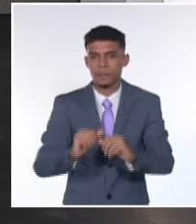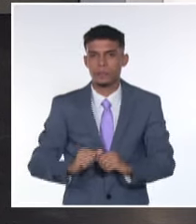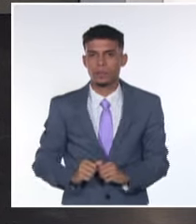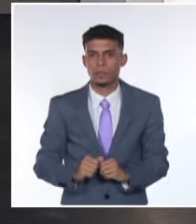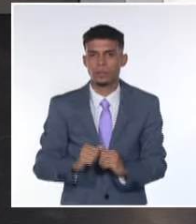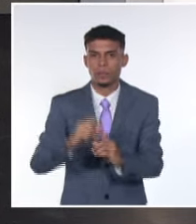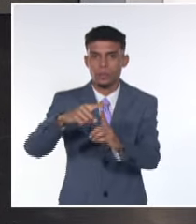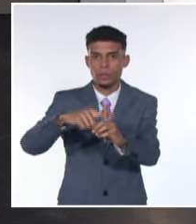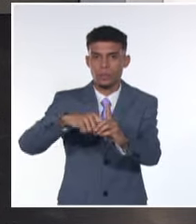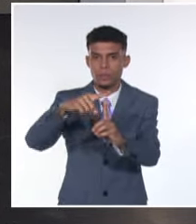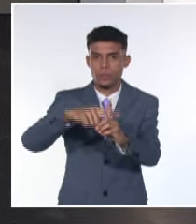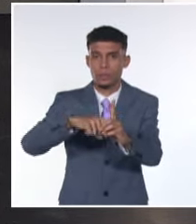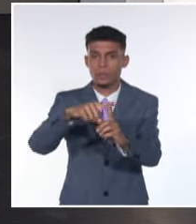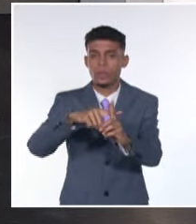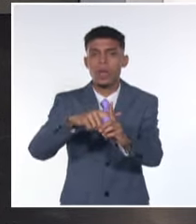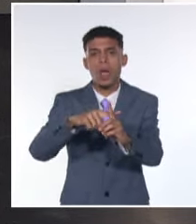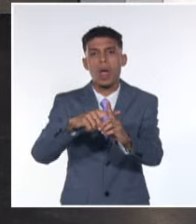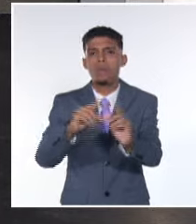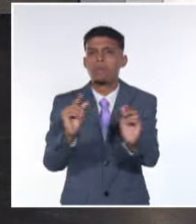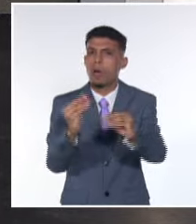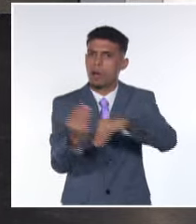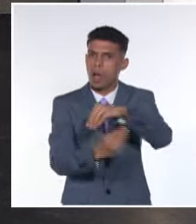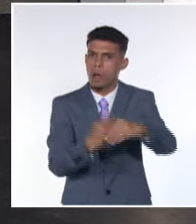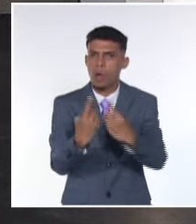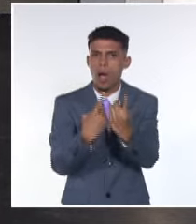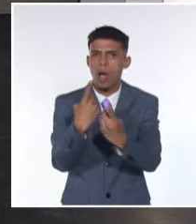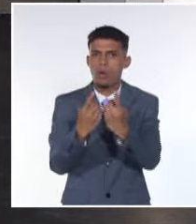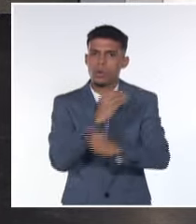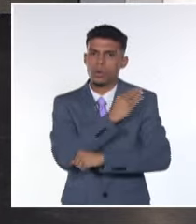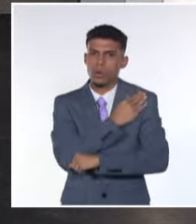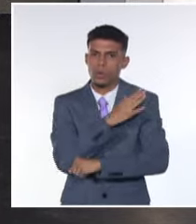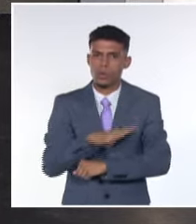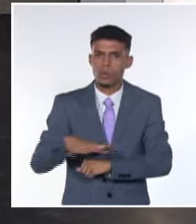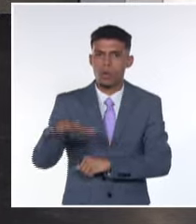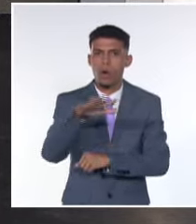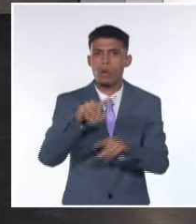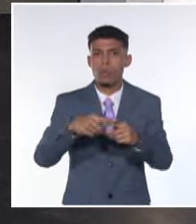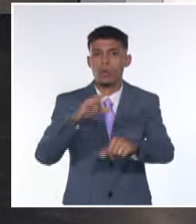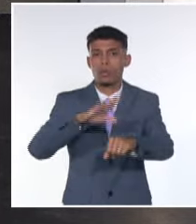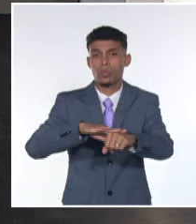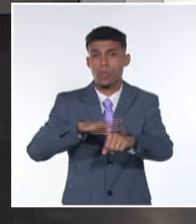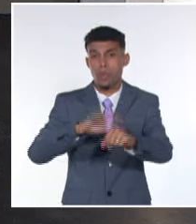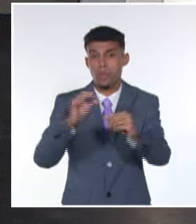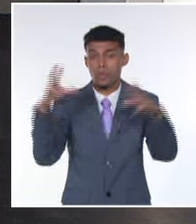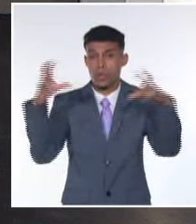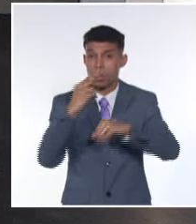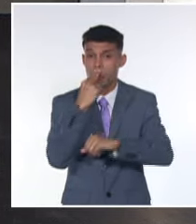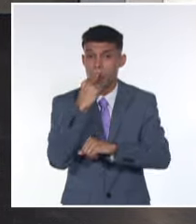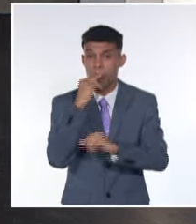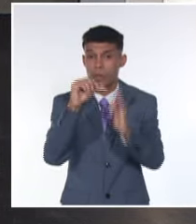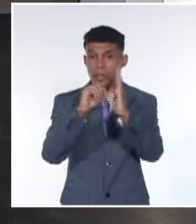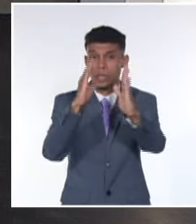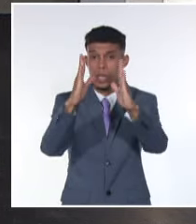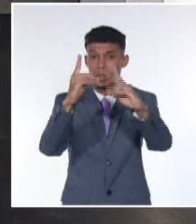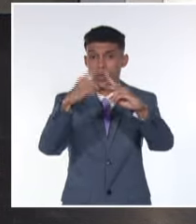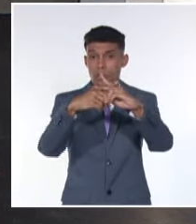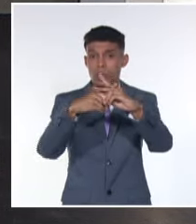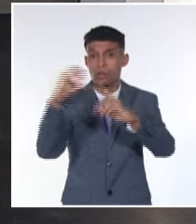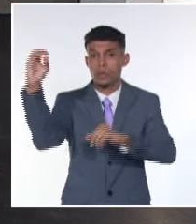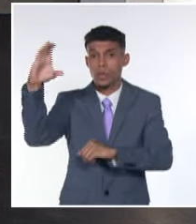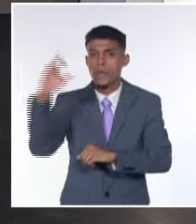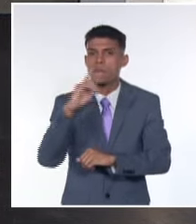temperaturas van a tener poca variación, pero en algunas áreas el efecto de la lluvia un poco más temprano, como es el caso del centro del país, hacia el viernes,